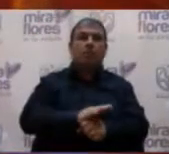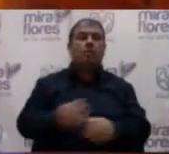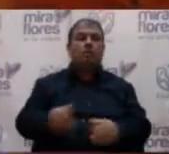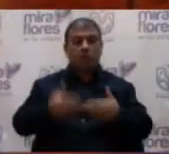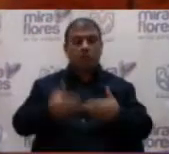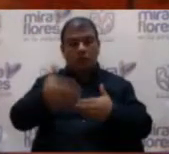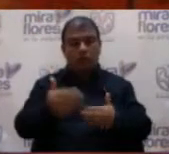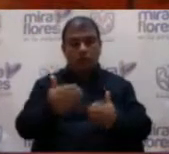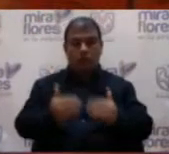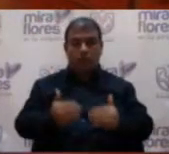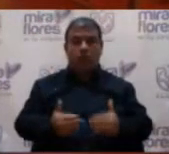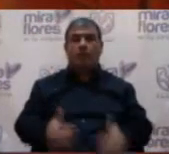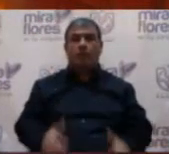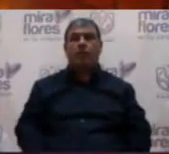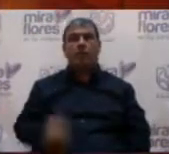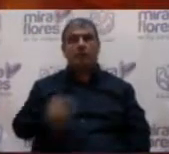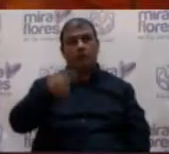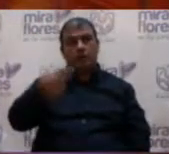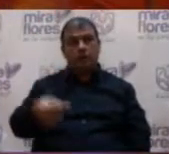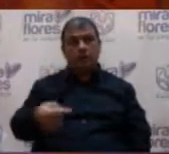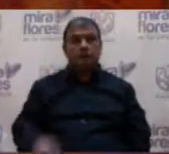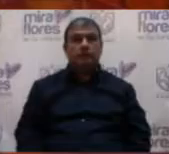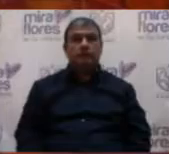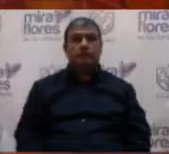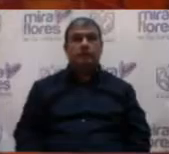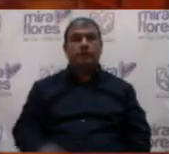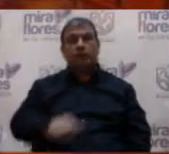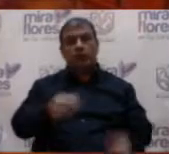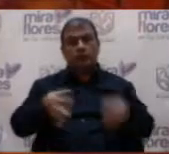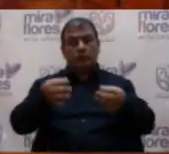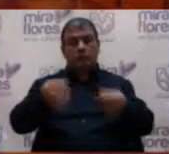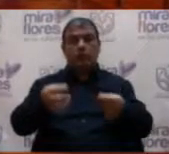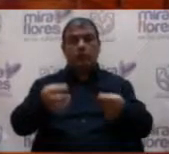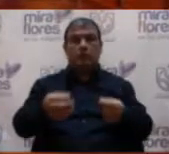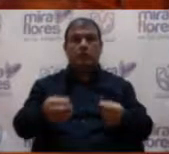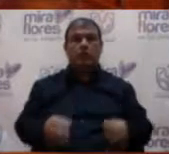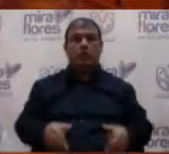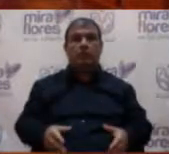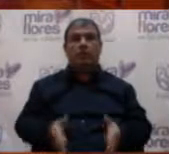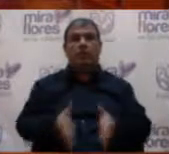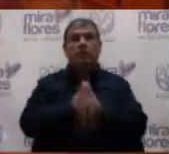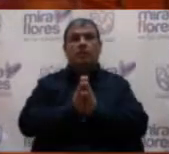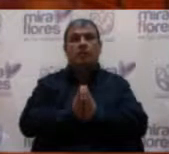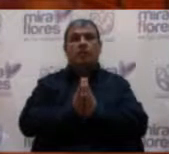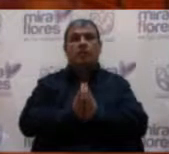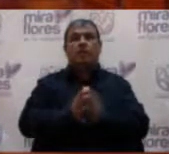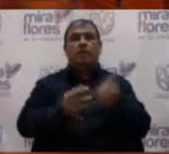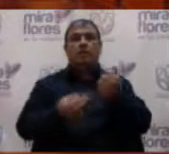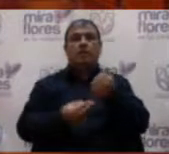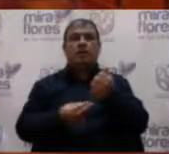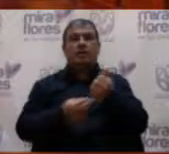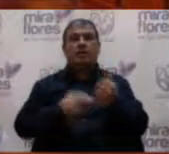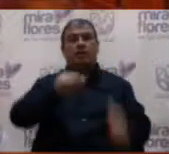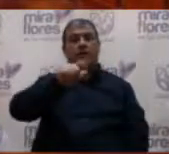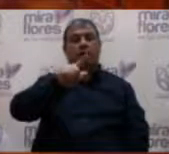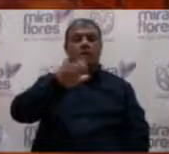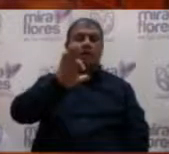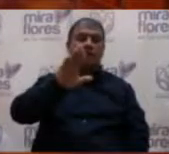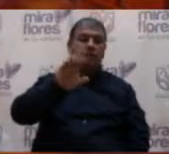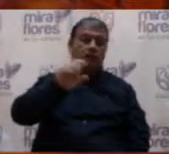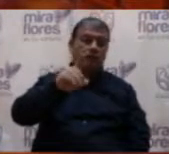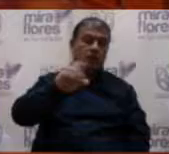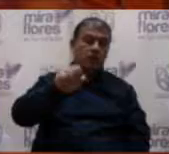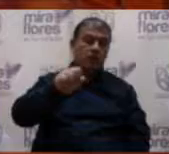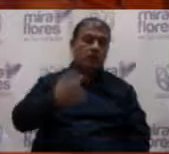día. Muy bien. Muchas gracias. Siguiente punto, por favor. El otro documento es la solicitud presentada por el regidor Alfredo Souza